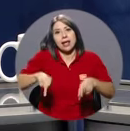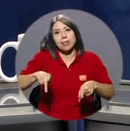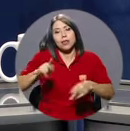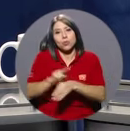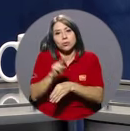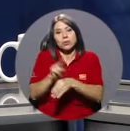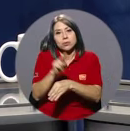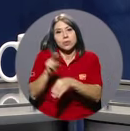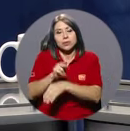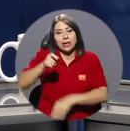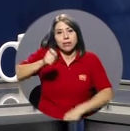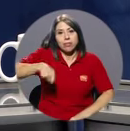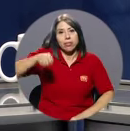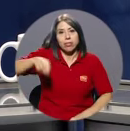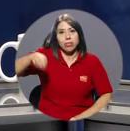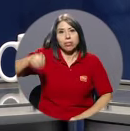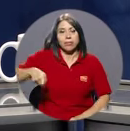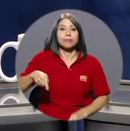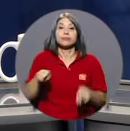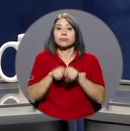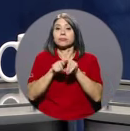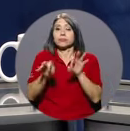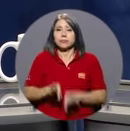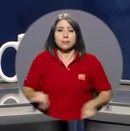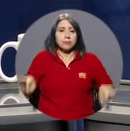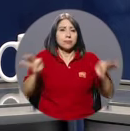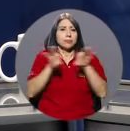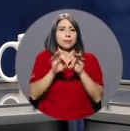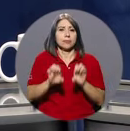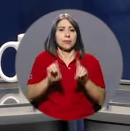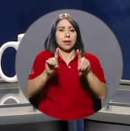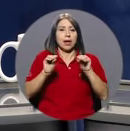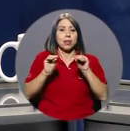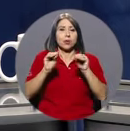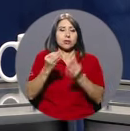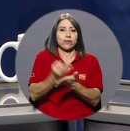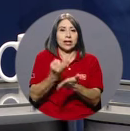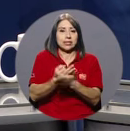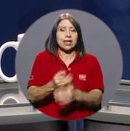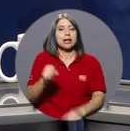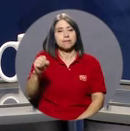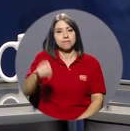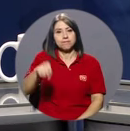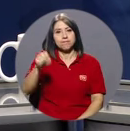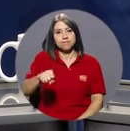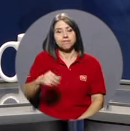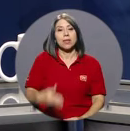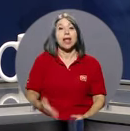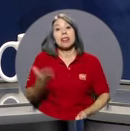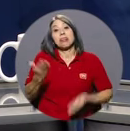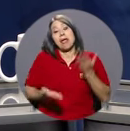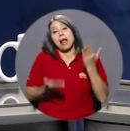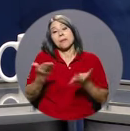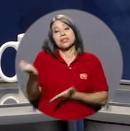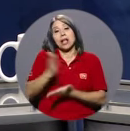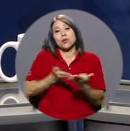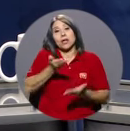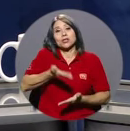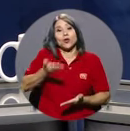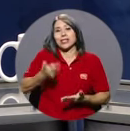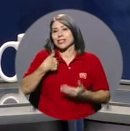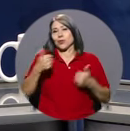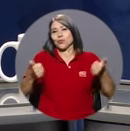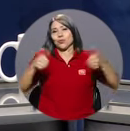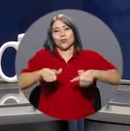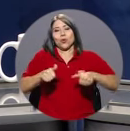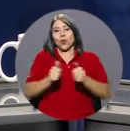esto. Creo también que es bien importante el tema de la educación financiera, indudablemente. Tal vez hay elementos que no concuerda uno con el tema, con el